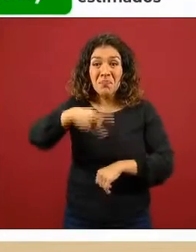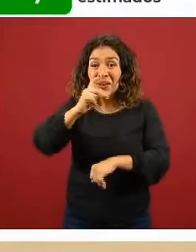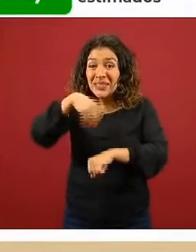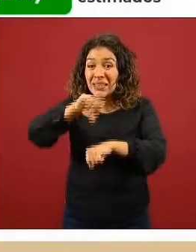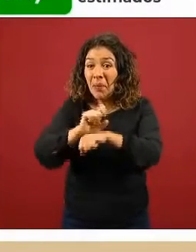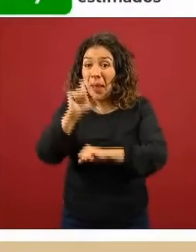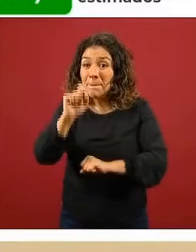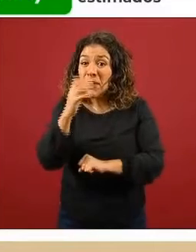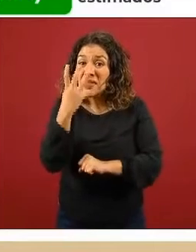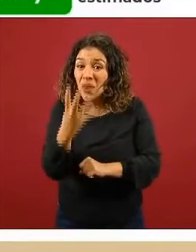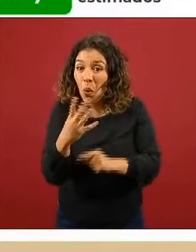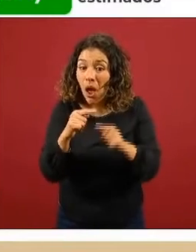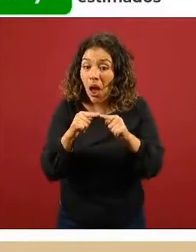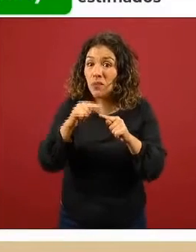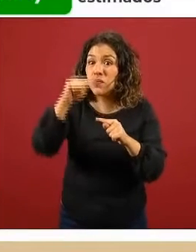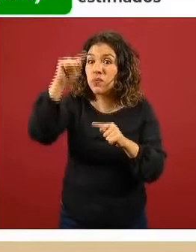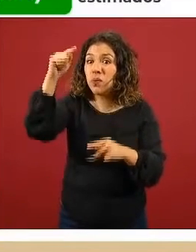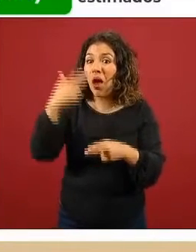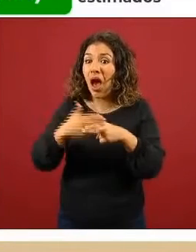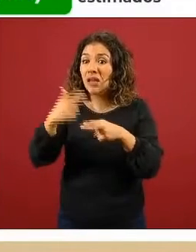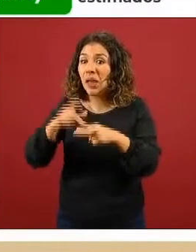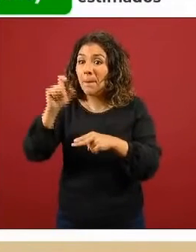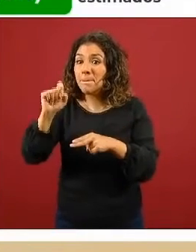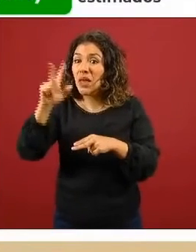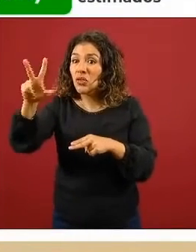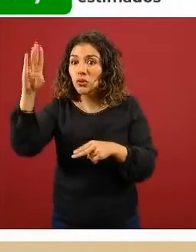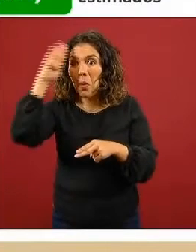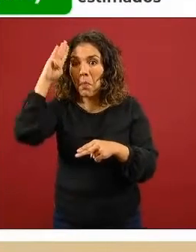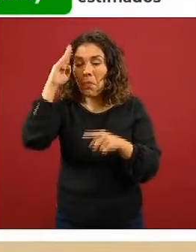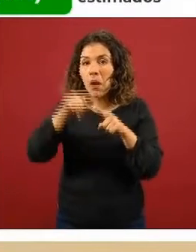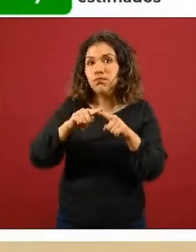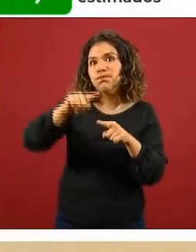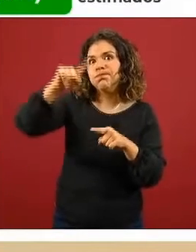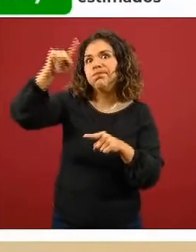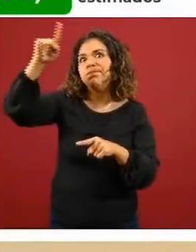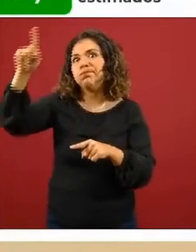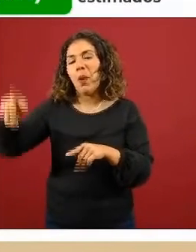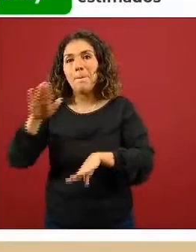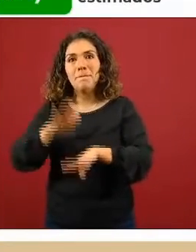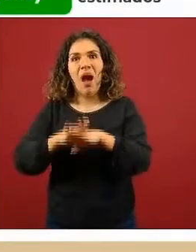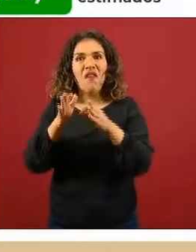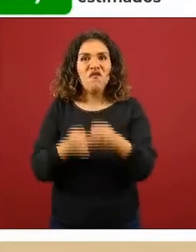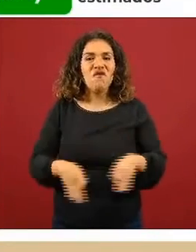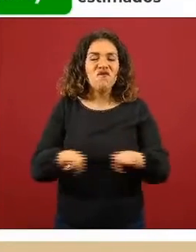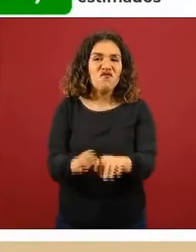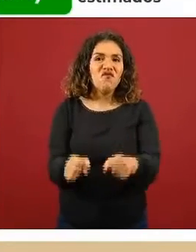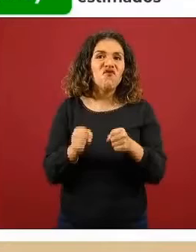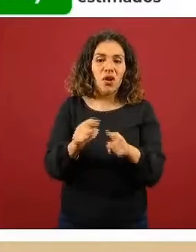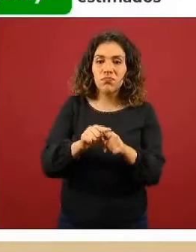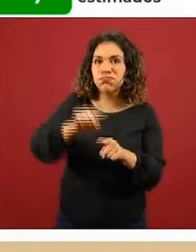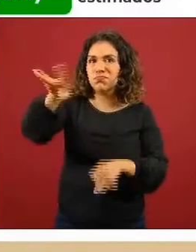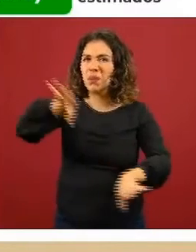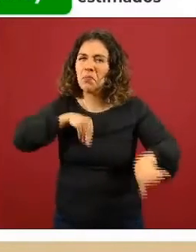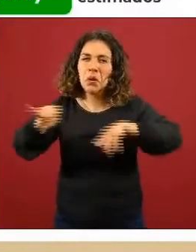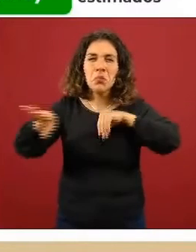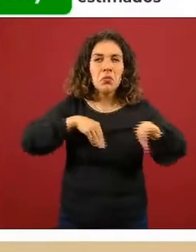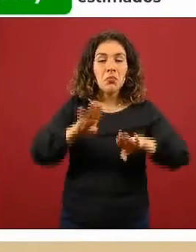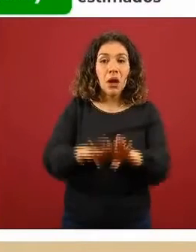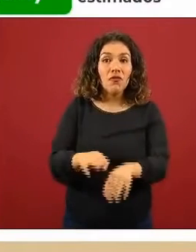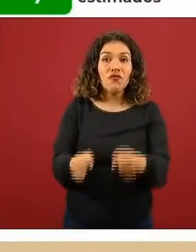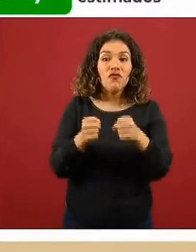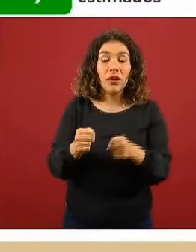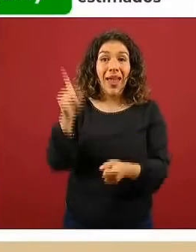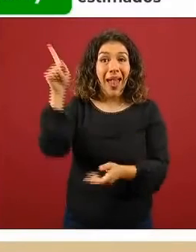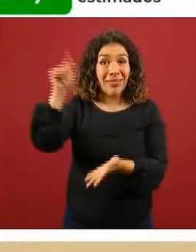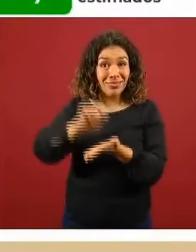semana 24 y hasta la semana 28, vemos una aceleración importante con una gran cantidad de casos. En el